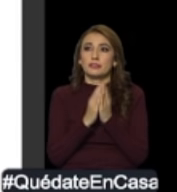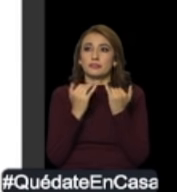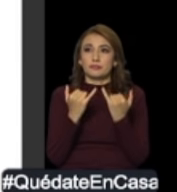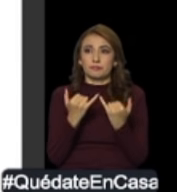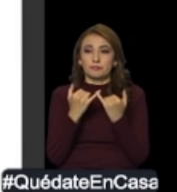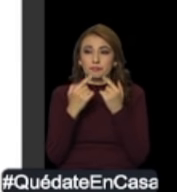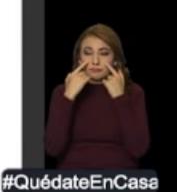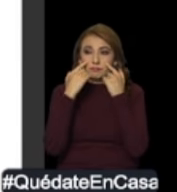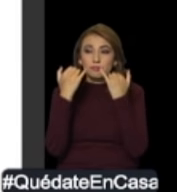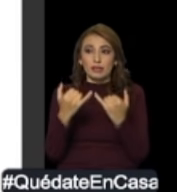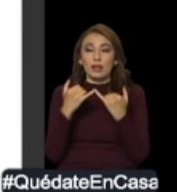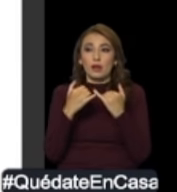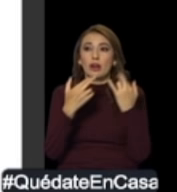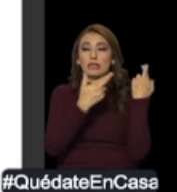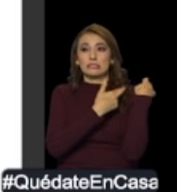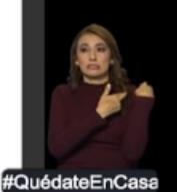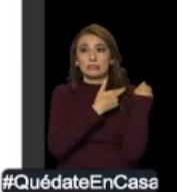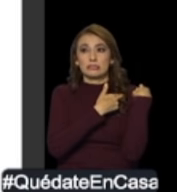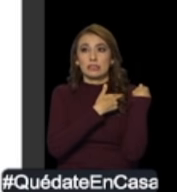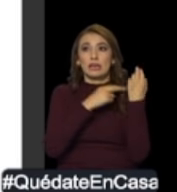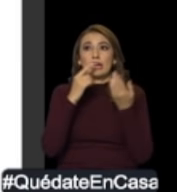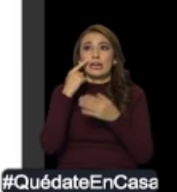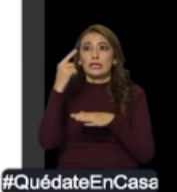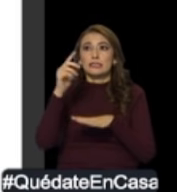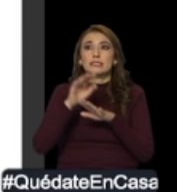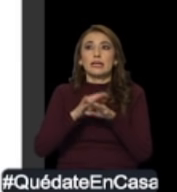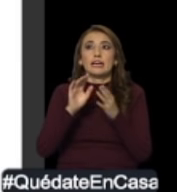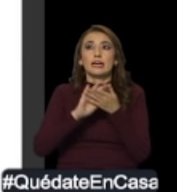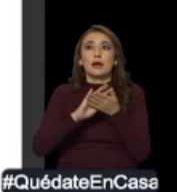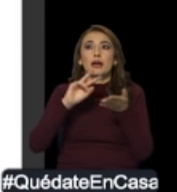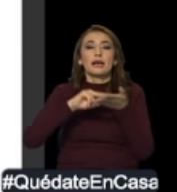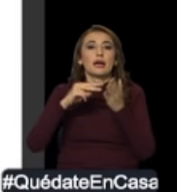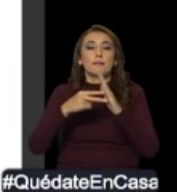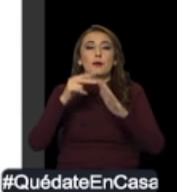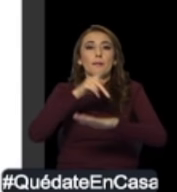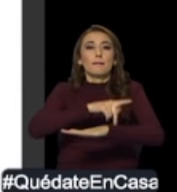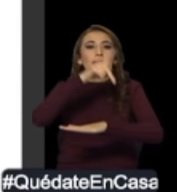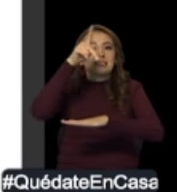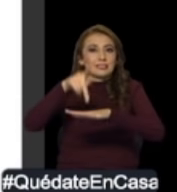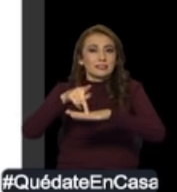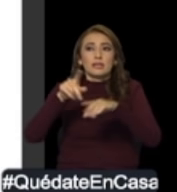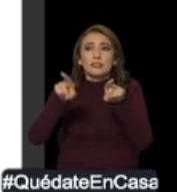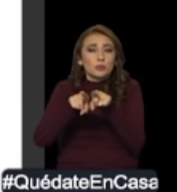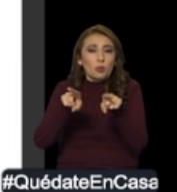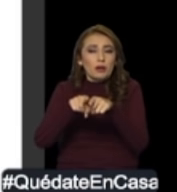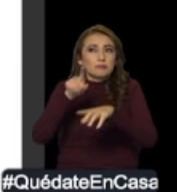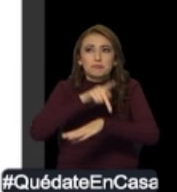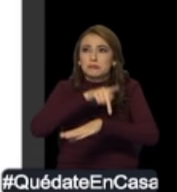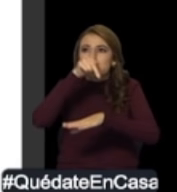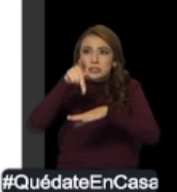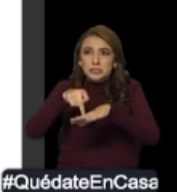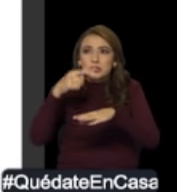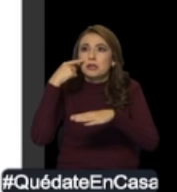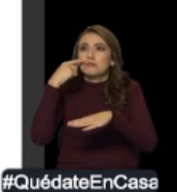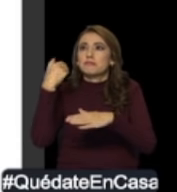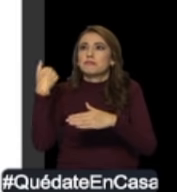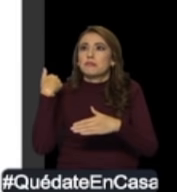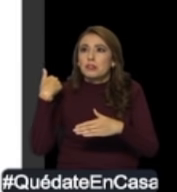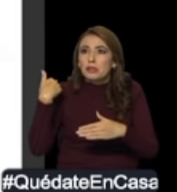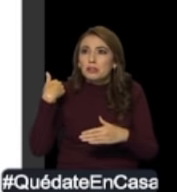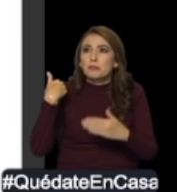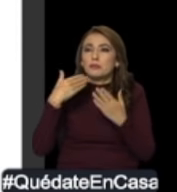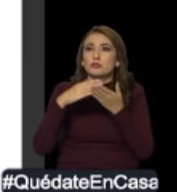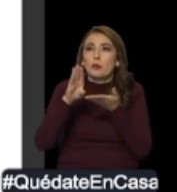gráfica porque esta corresponde a la provincia de Pichincha. Se tiene exactamente el mismo comportamiento, las diferentes gráficas,